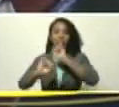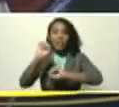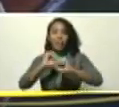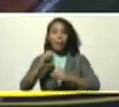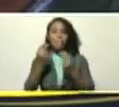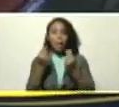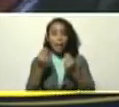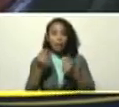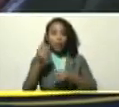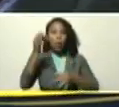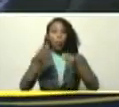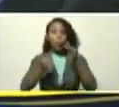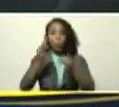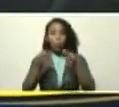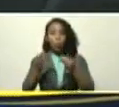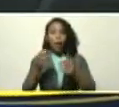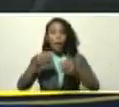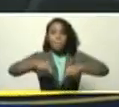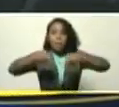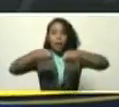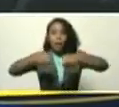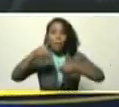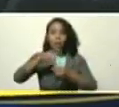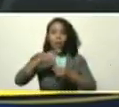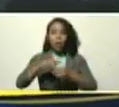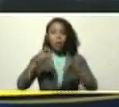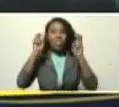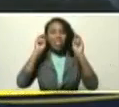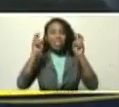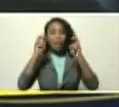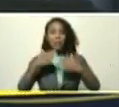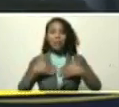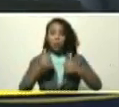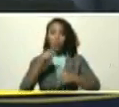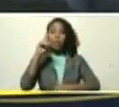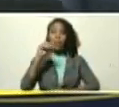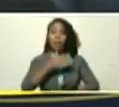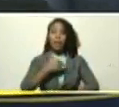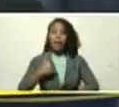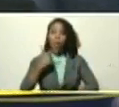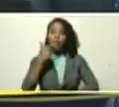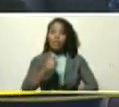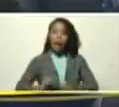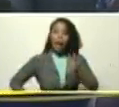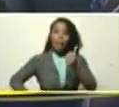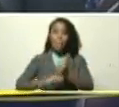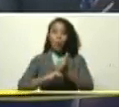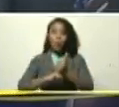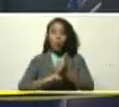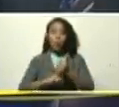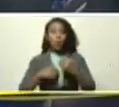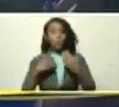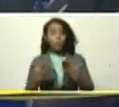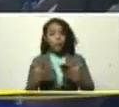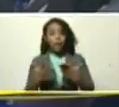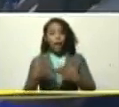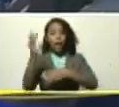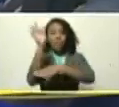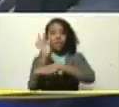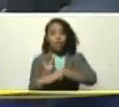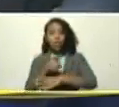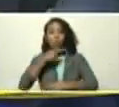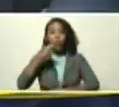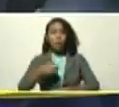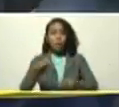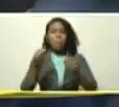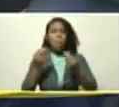mercado petrolero. En materia de salud, también quiero destacar el apoyo invalorable de la Federación de Rusia